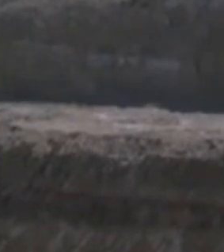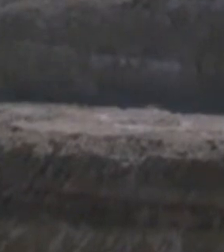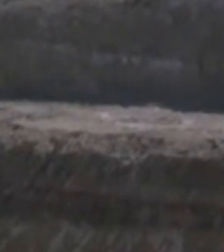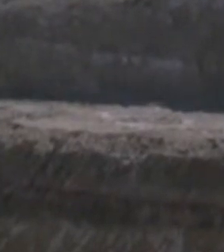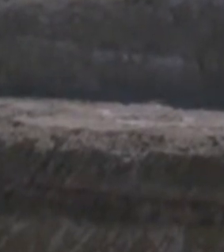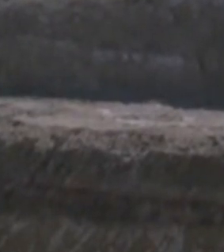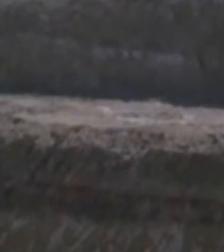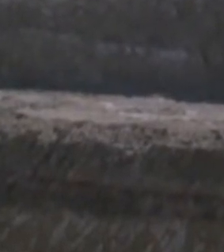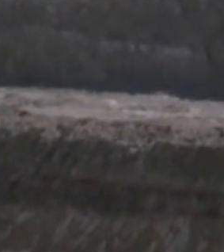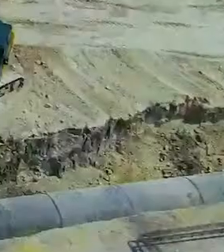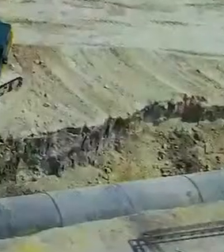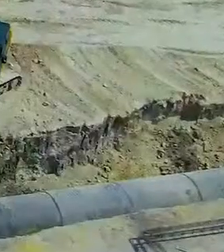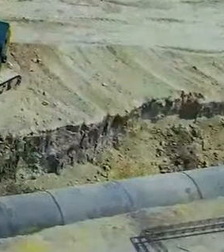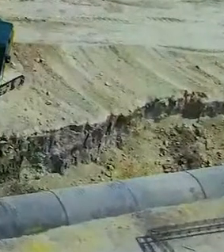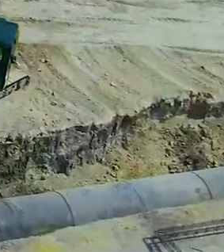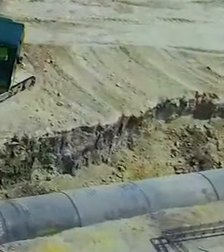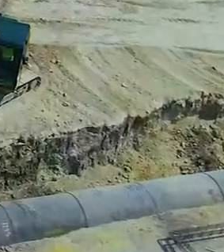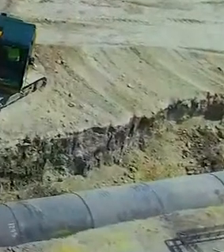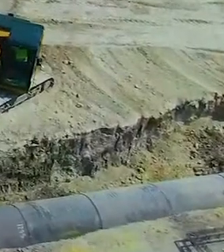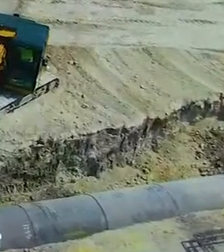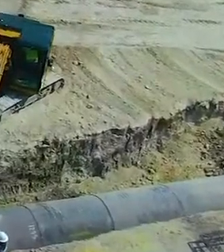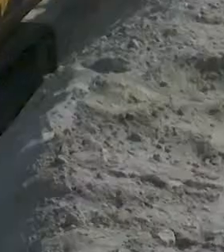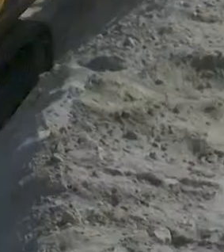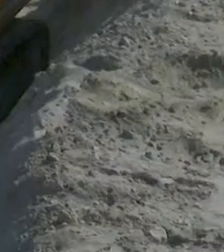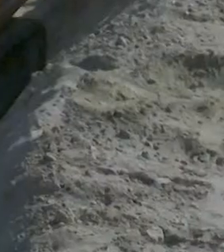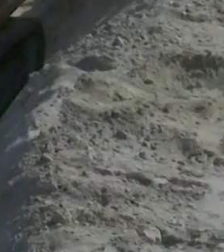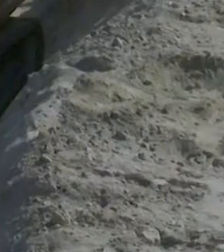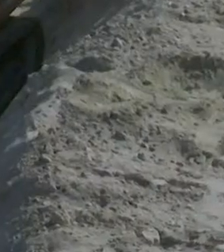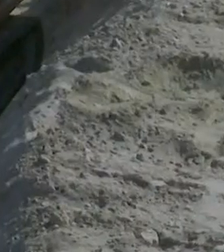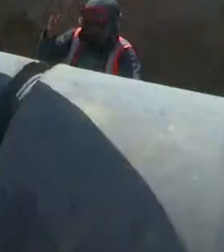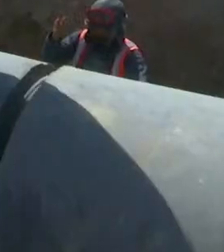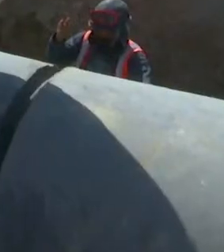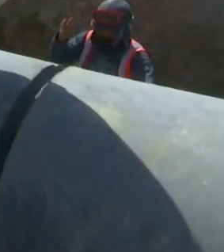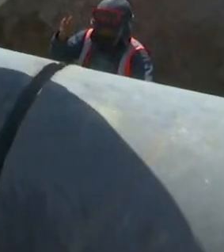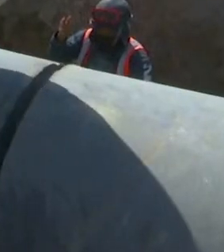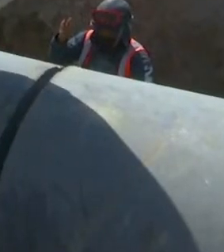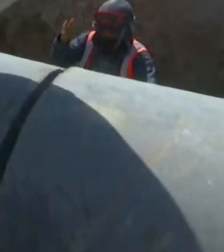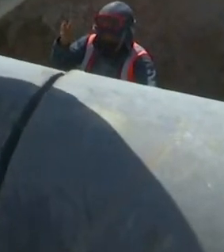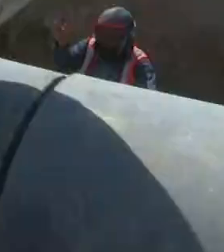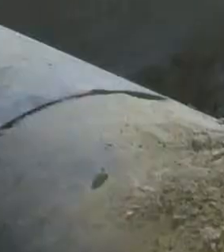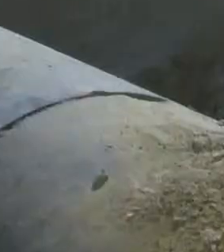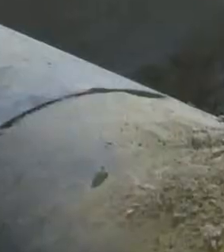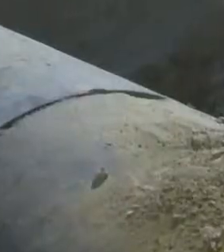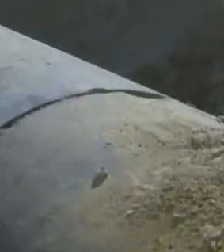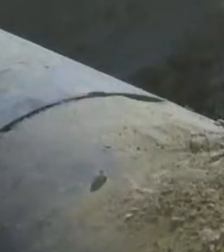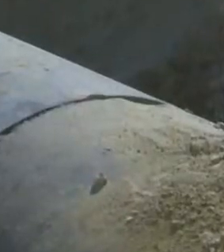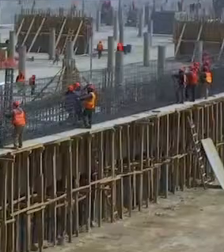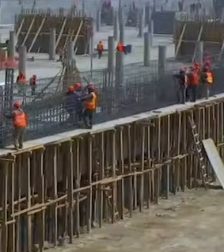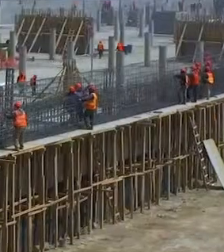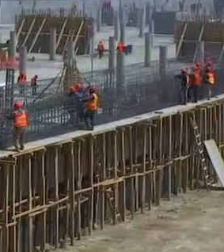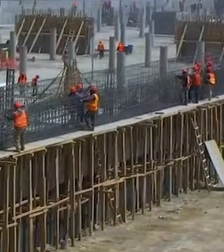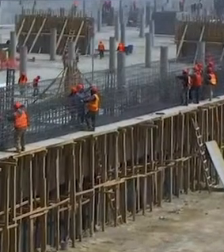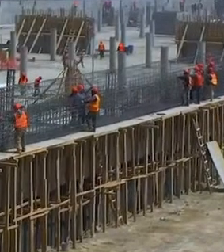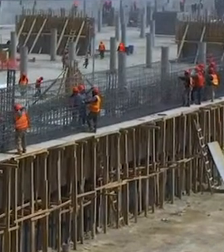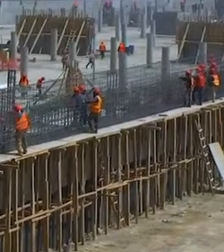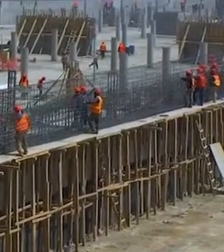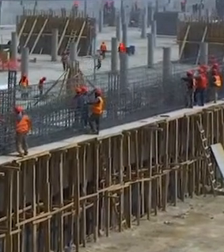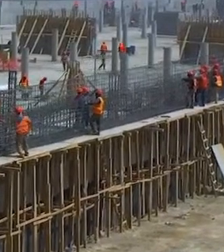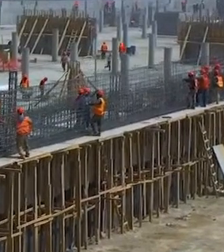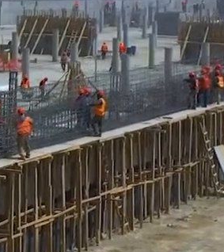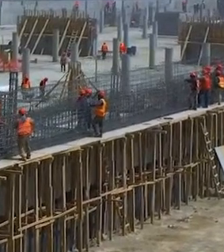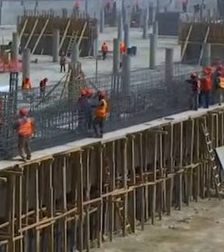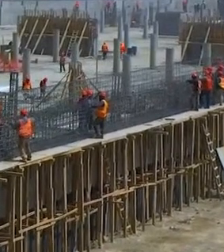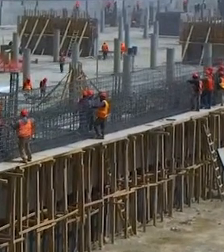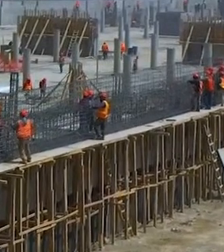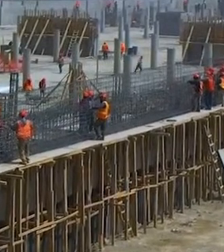realizan trabajos de excavación y colocación de tubería en zanja del tramo del eje troncal y estacionamiento. A la fecha, se